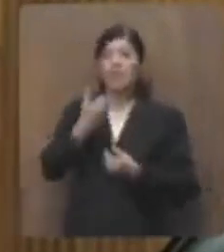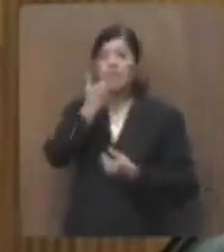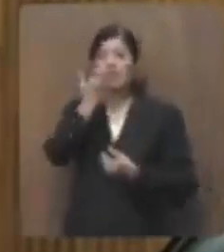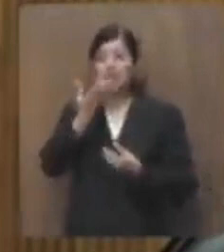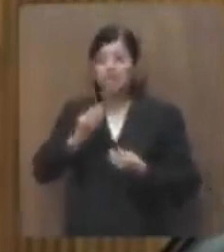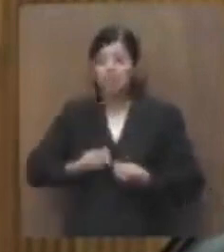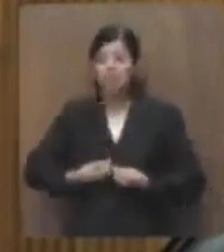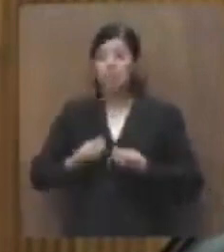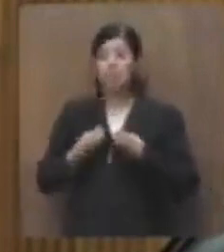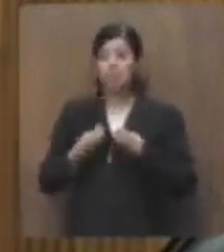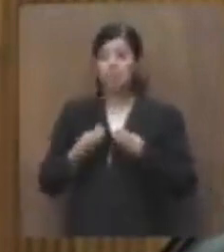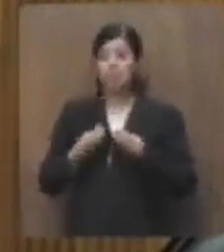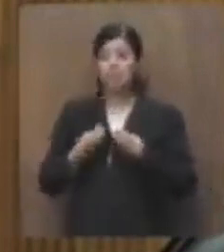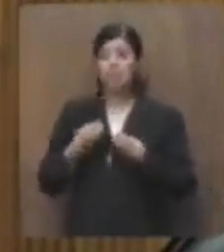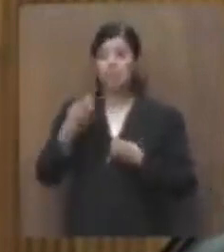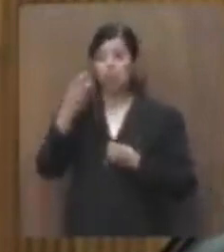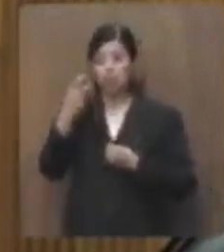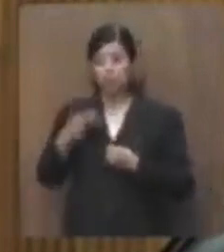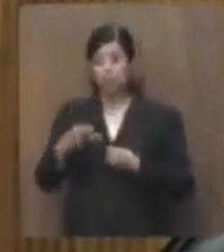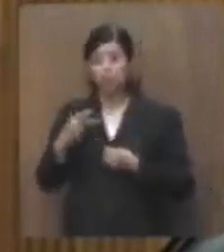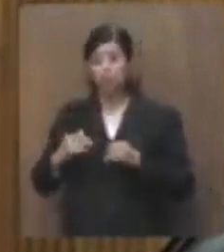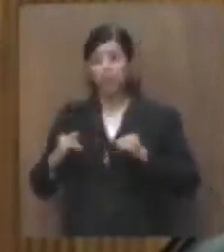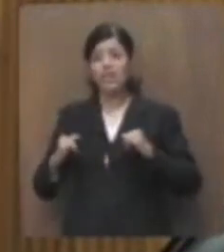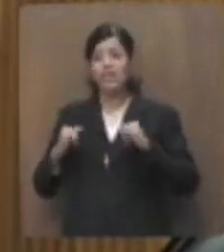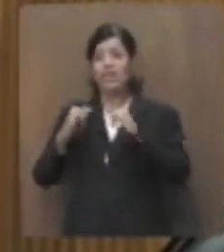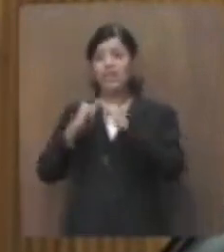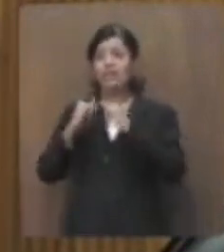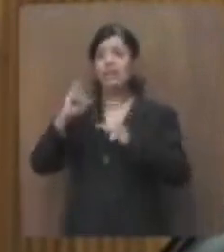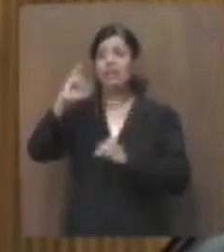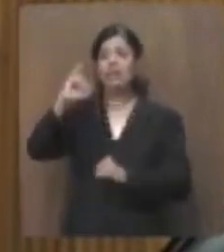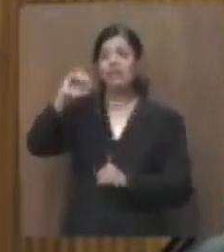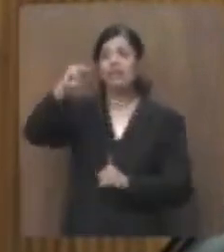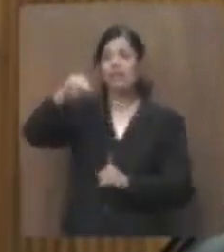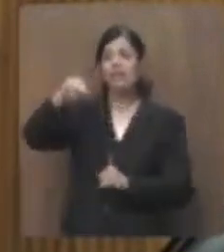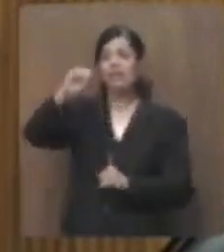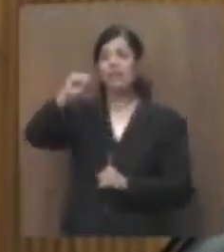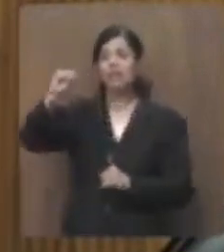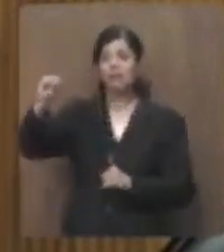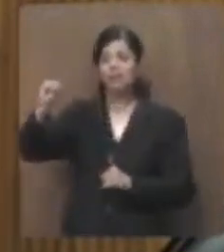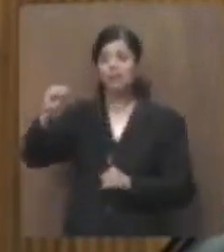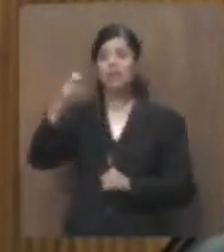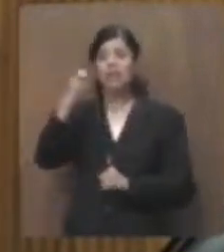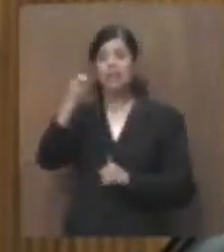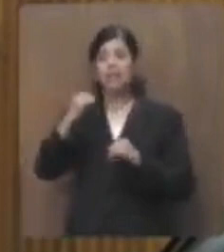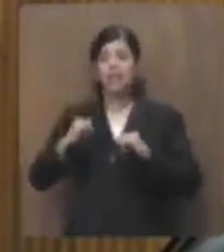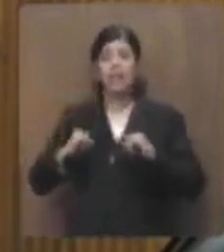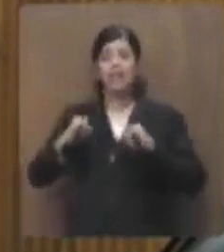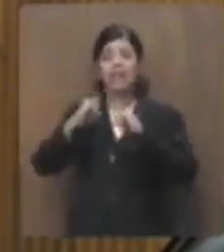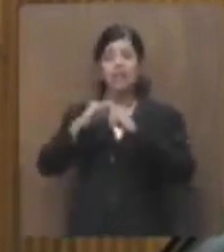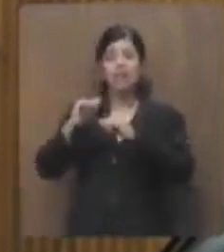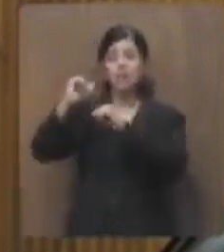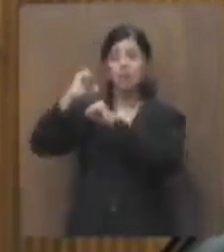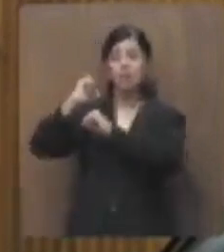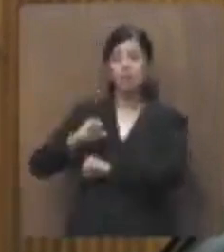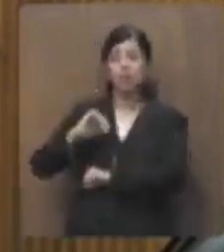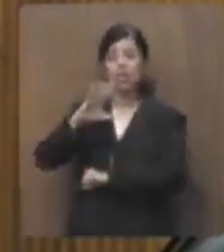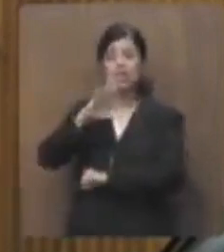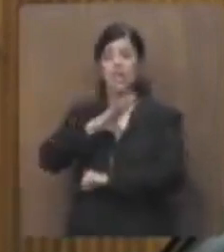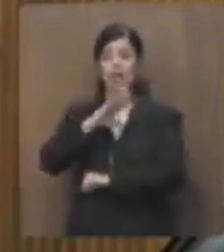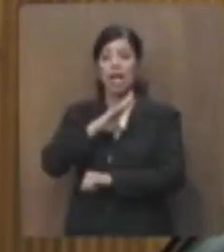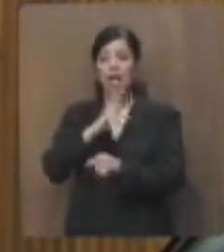en ese sentido el Instituto Mexicano del Seguro Social es la única institución que cuenta con una red